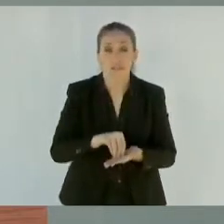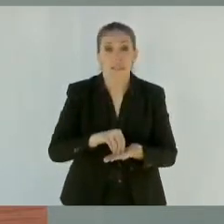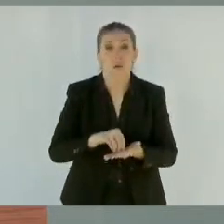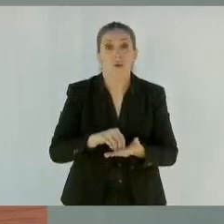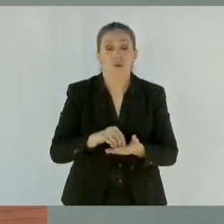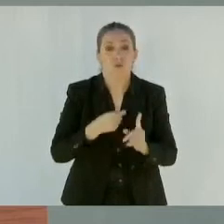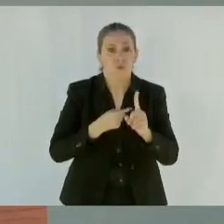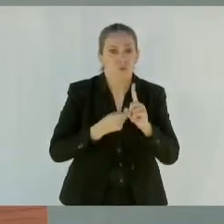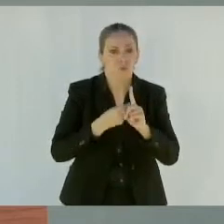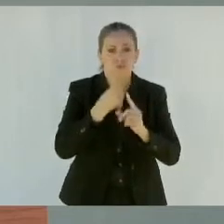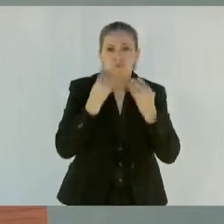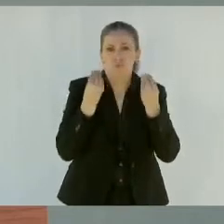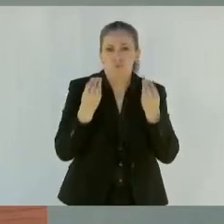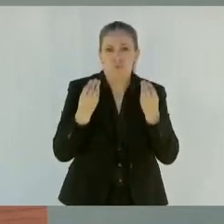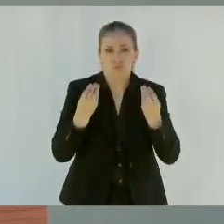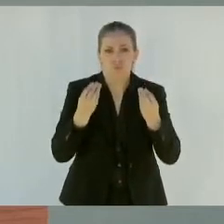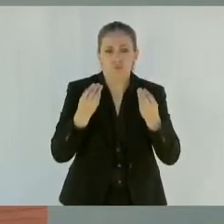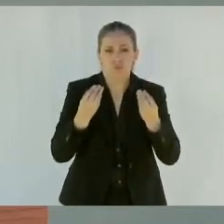en Nuevo León,